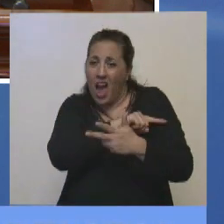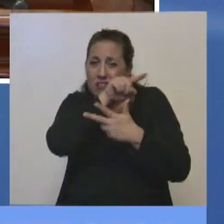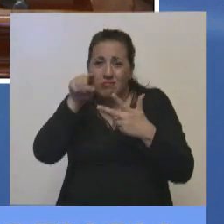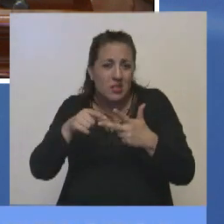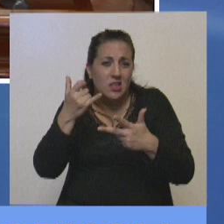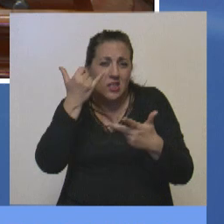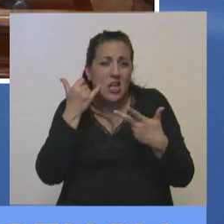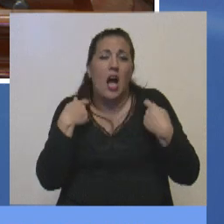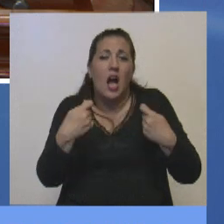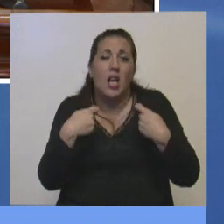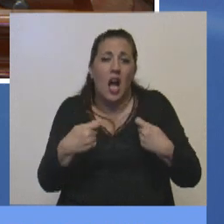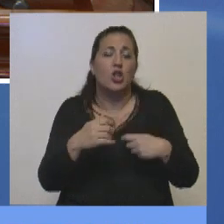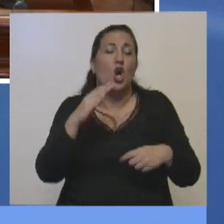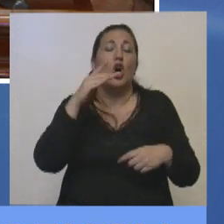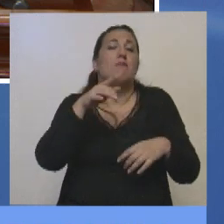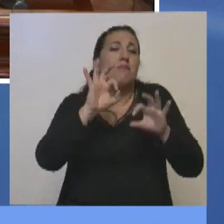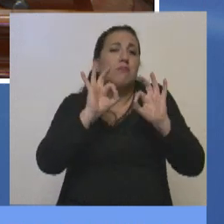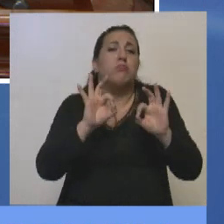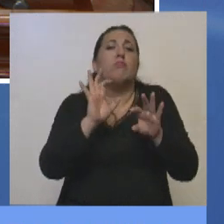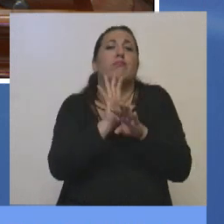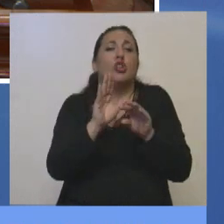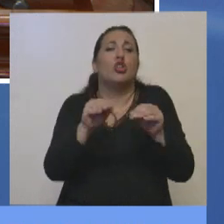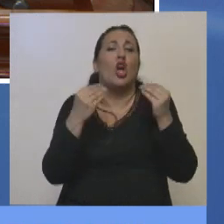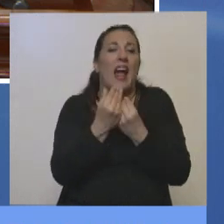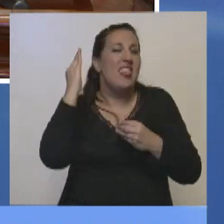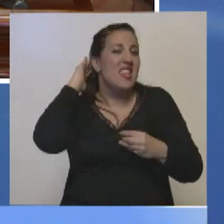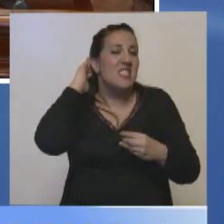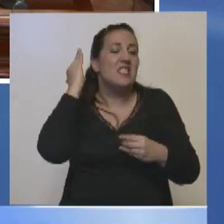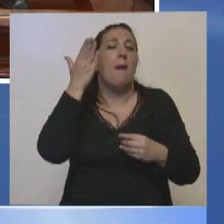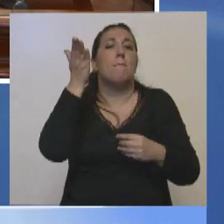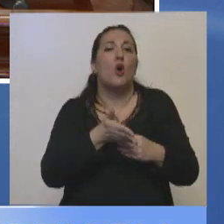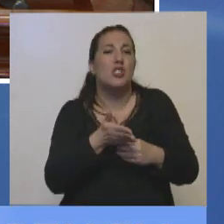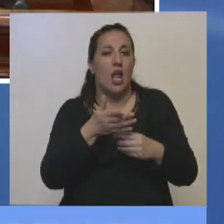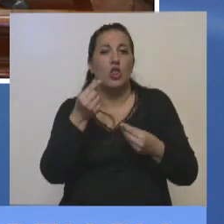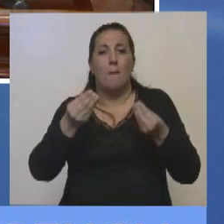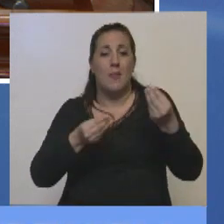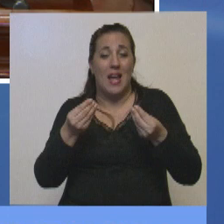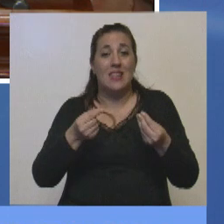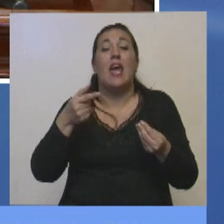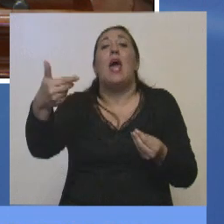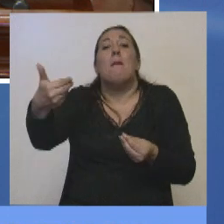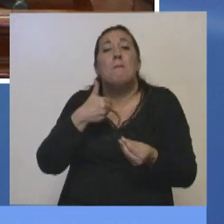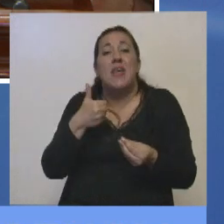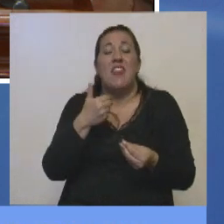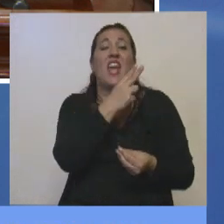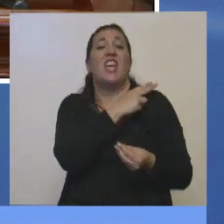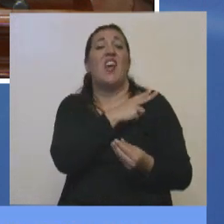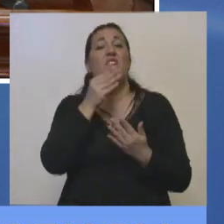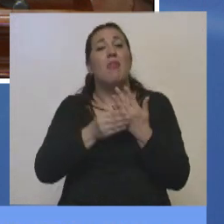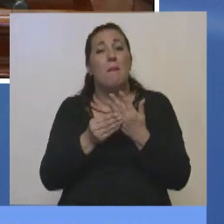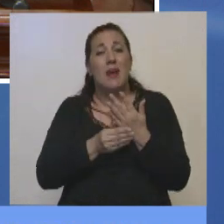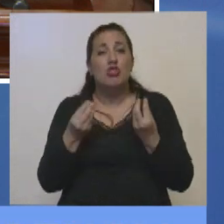reasignado más de 16 por ciento del presupuesto en definitiva lo único que nos pide nuestro jefe de gabinete es